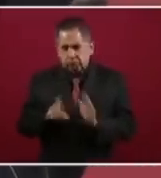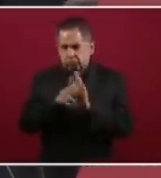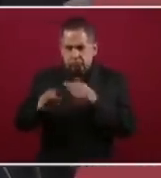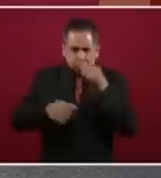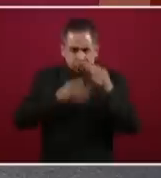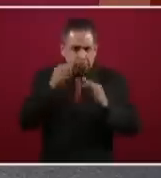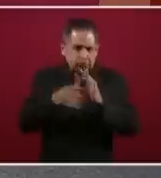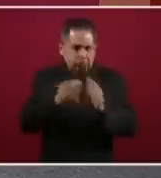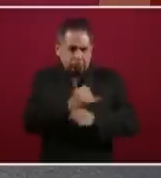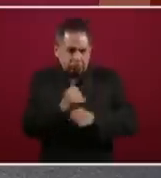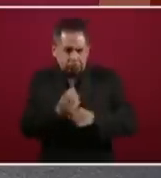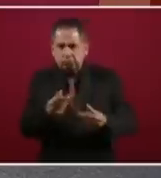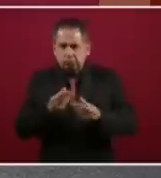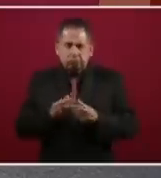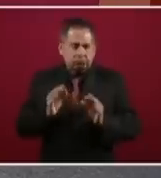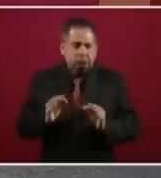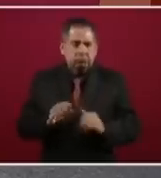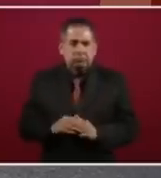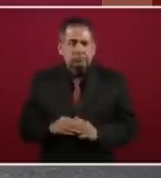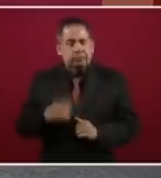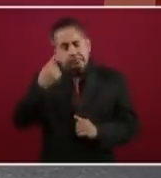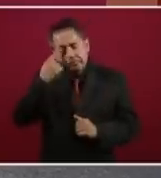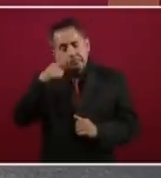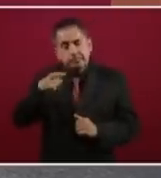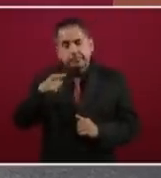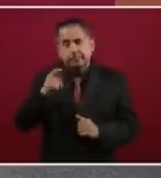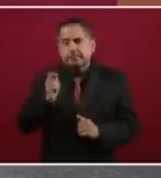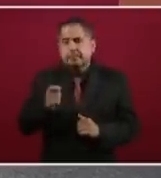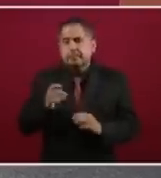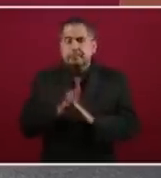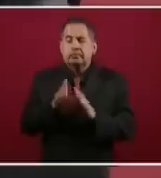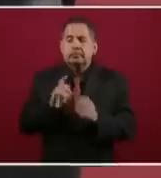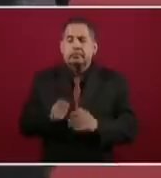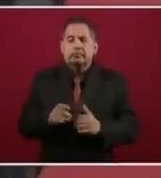periodistas, para que